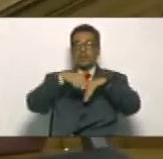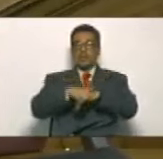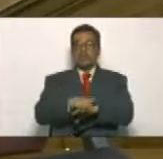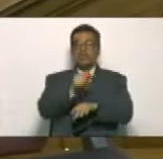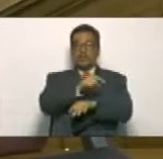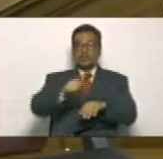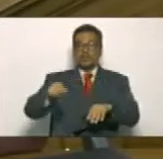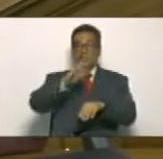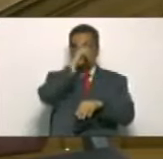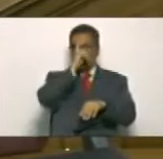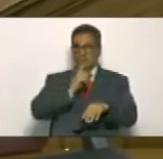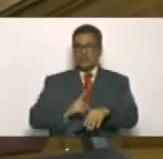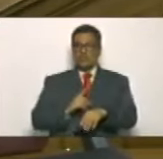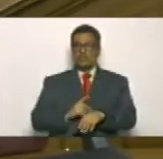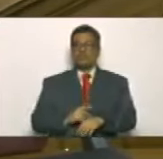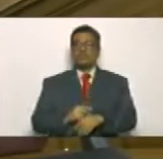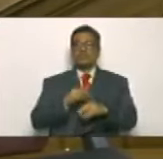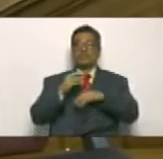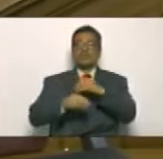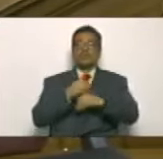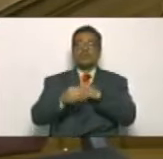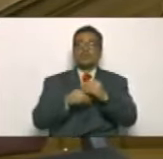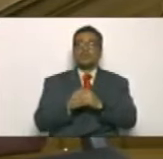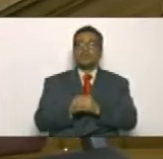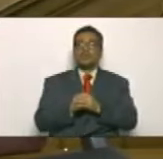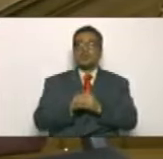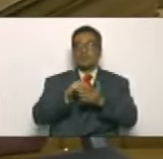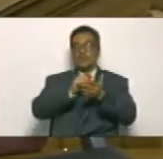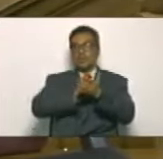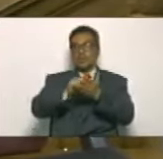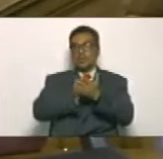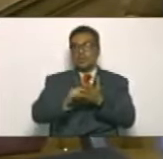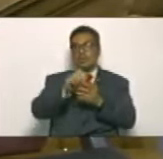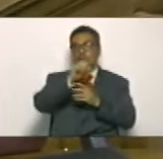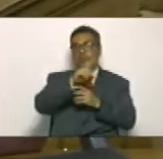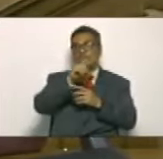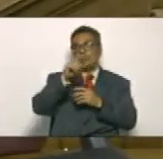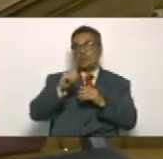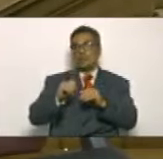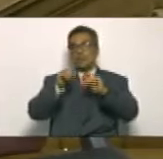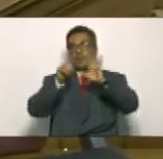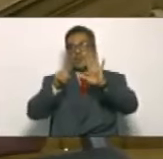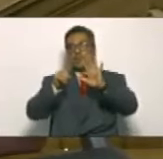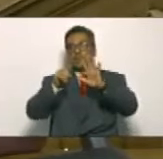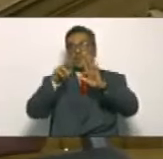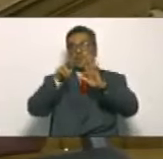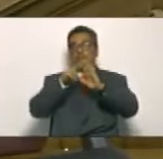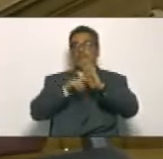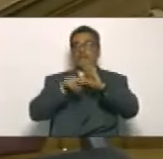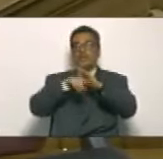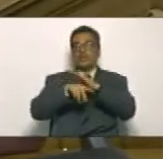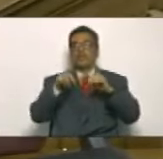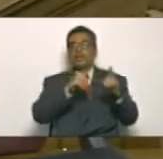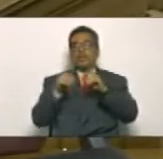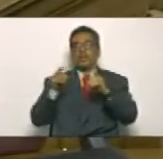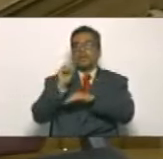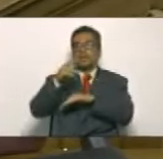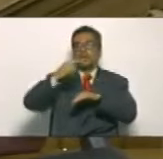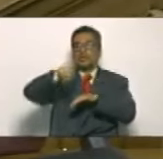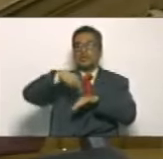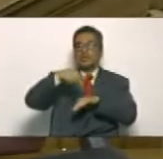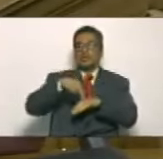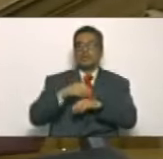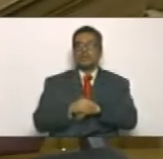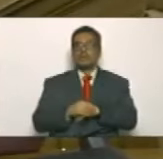personas con discapacidad, de conformidad con lo establecido en el artículo 106 del Reglamento Interior y de Debates de la